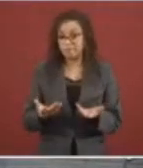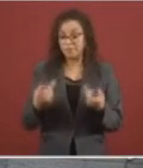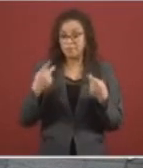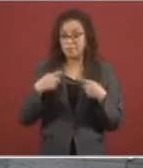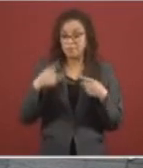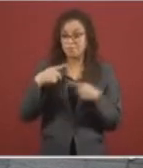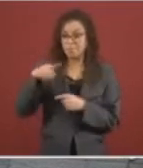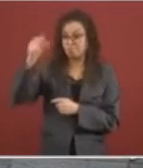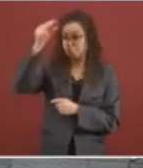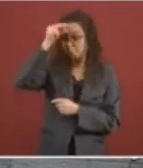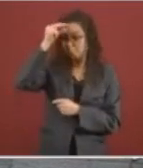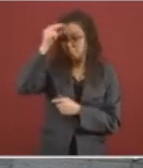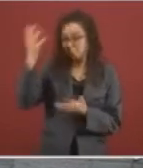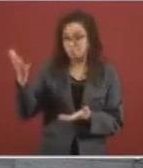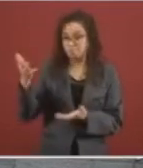intelectuales